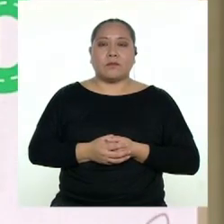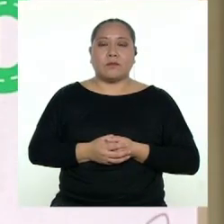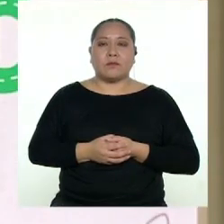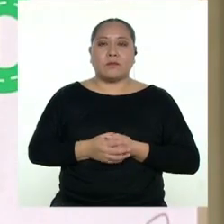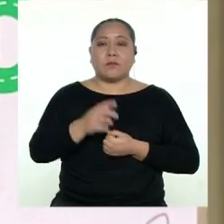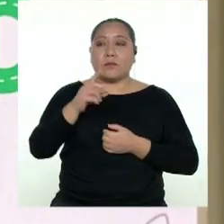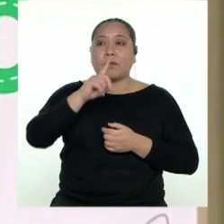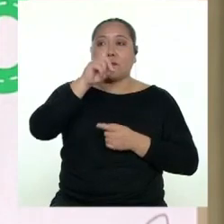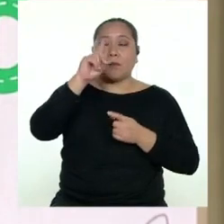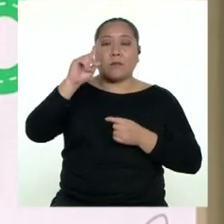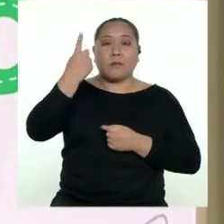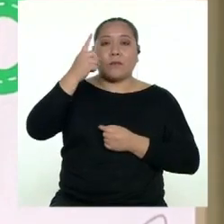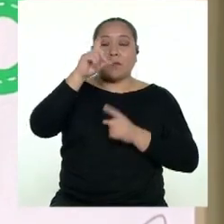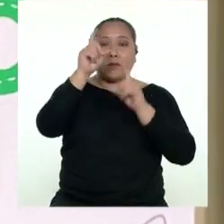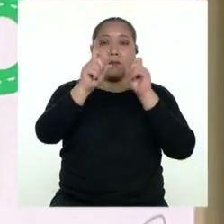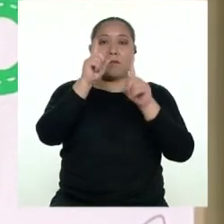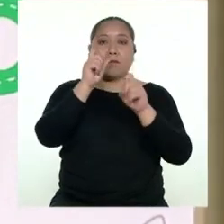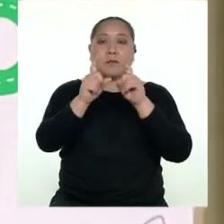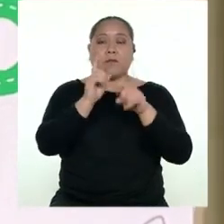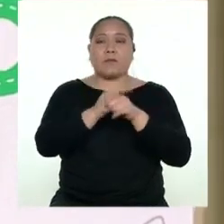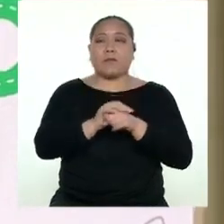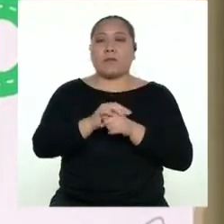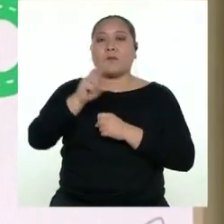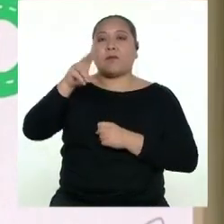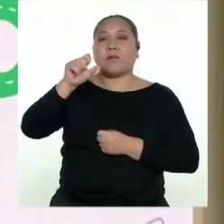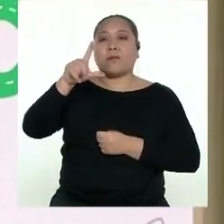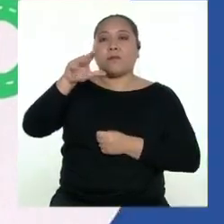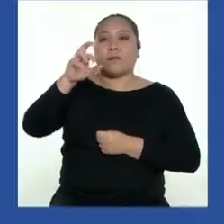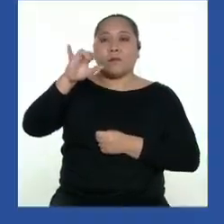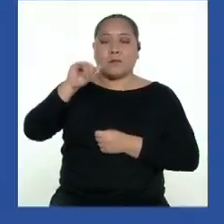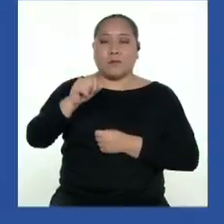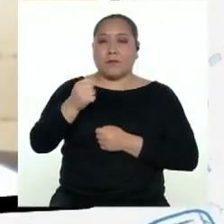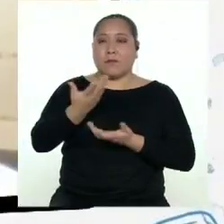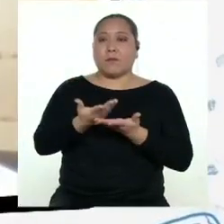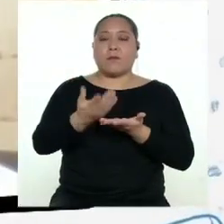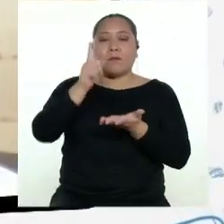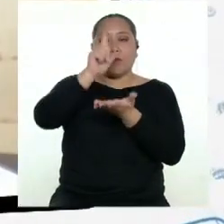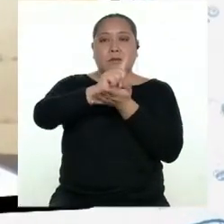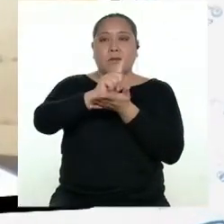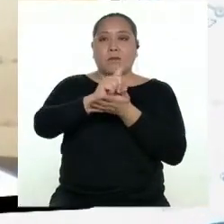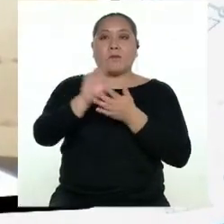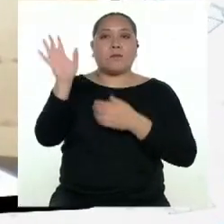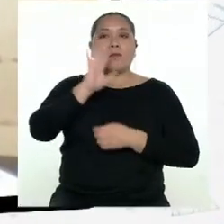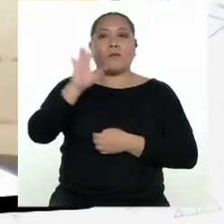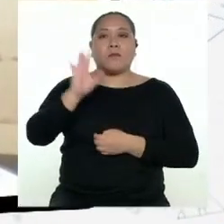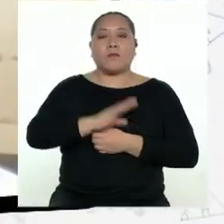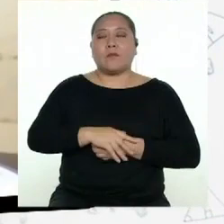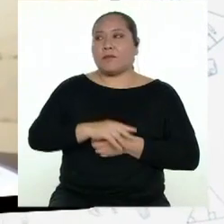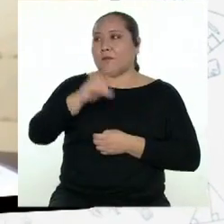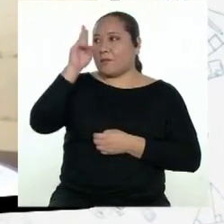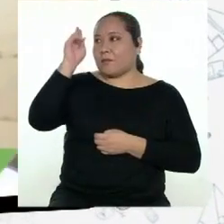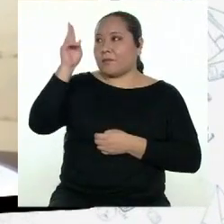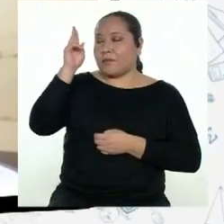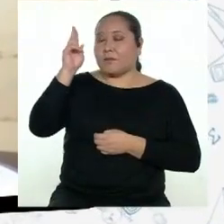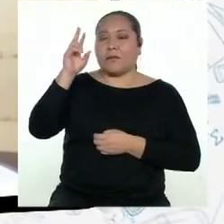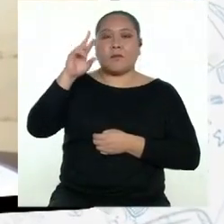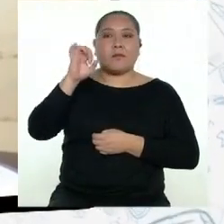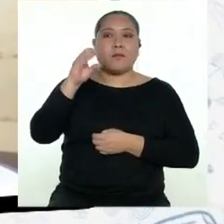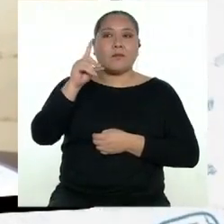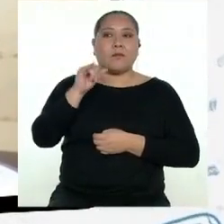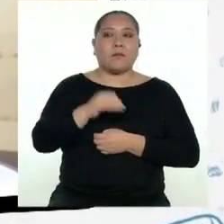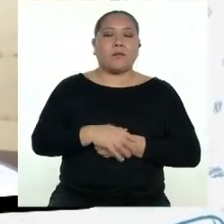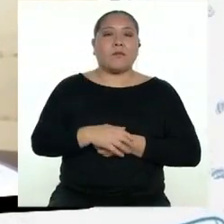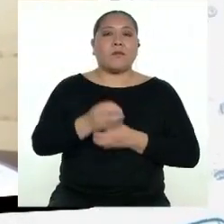Nuestra primera pregunta es de Valeria, de la ciudad de Lima. ¡Bienvenida! Hola, profe Rodrigo. Una duda. ¿Cómo